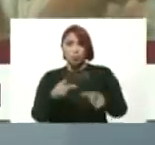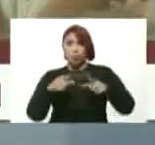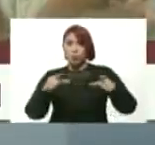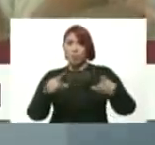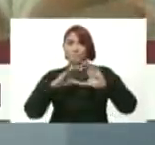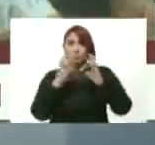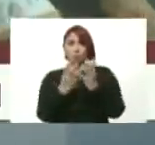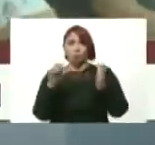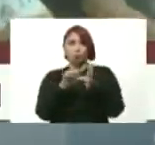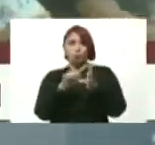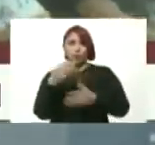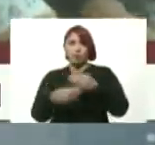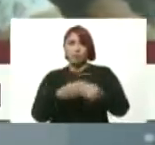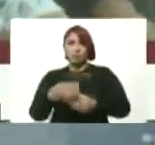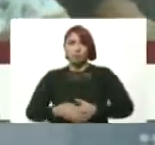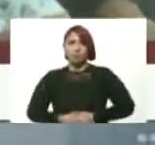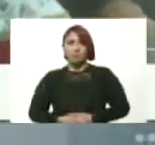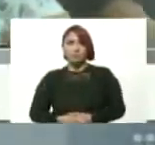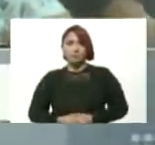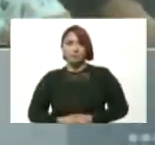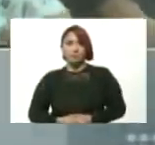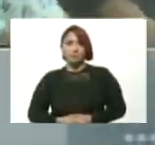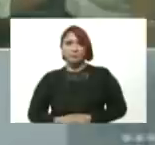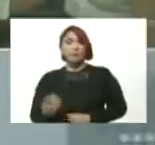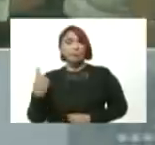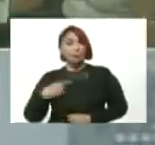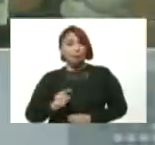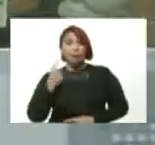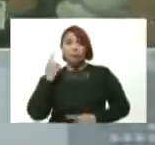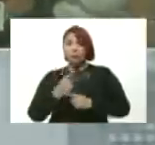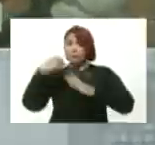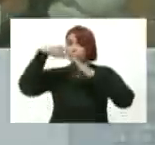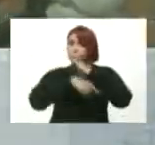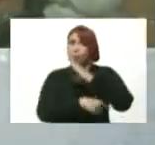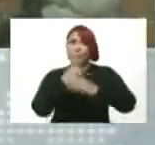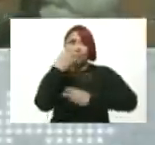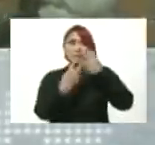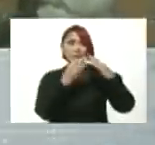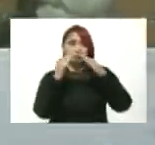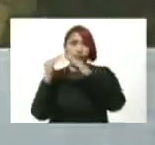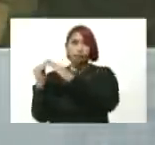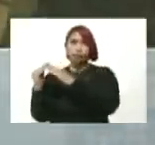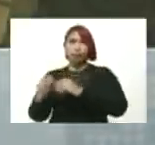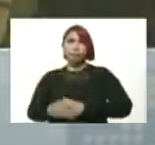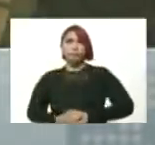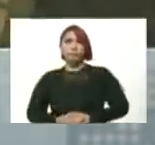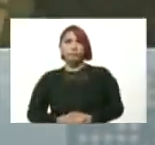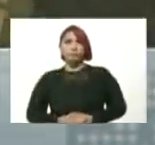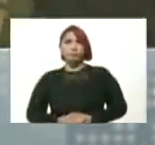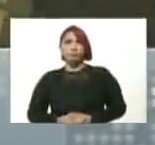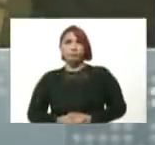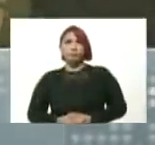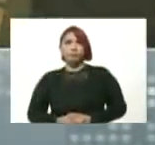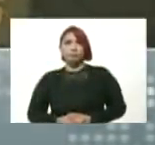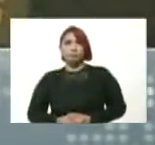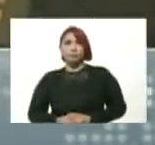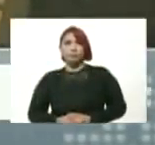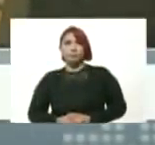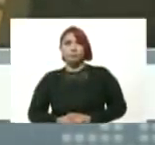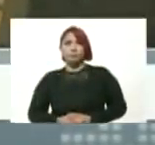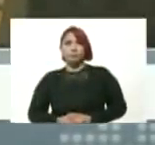donde se está haciendo tenemos que profundizar esa visita casa por casa ottey coche ah